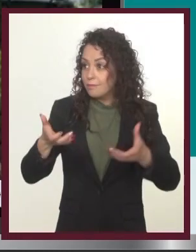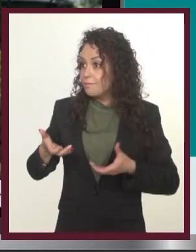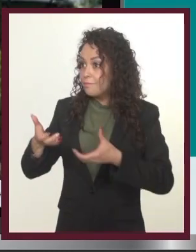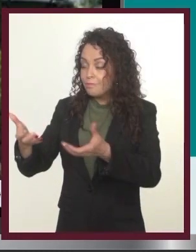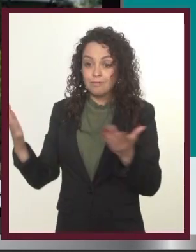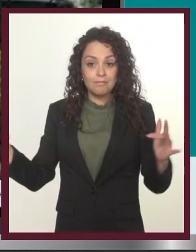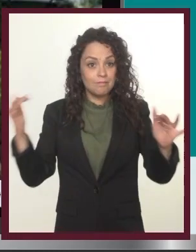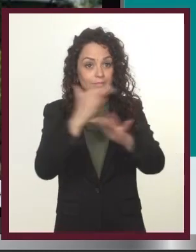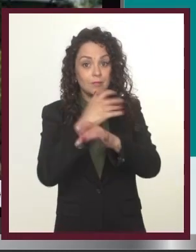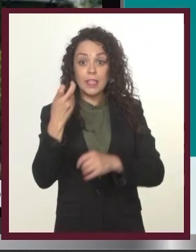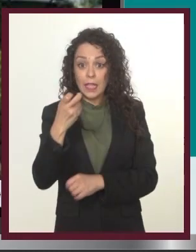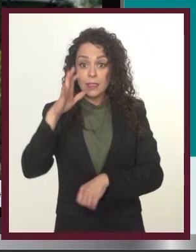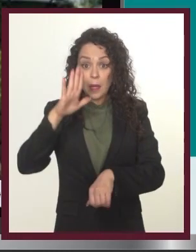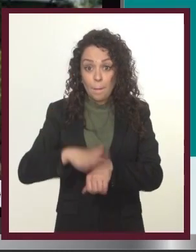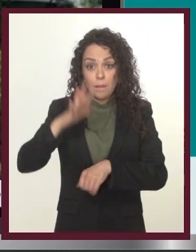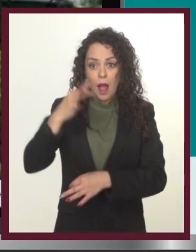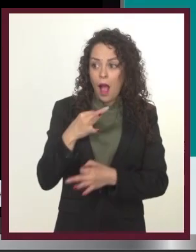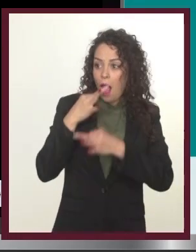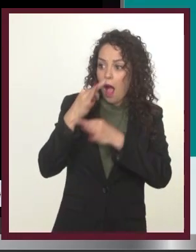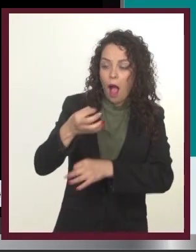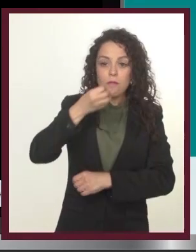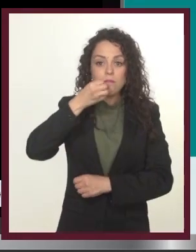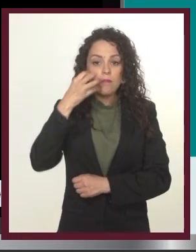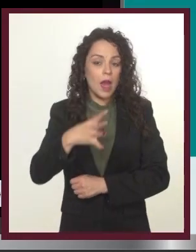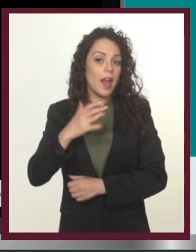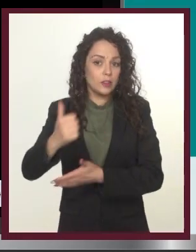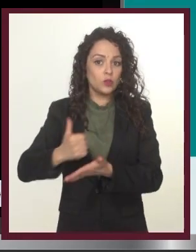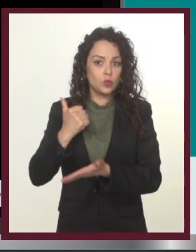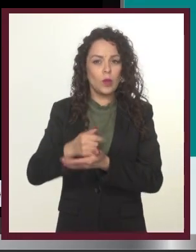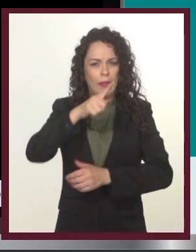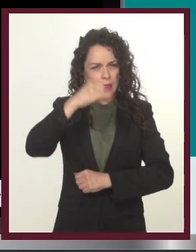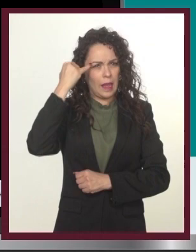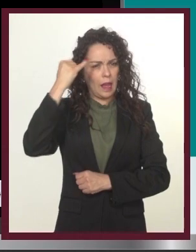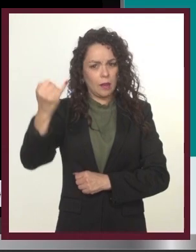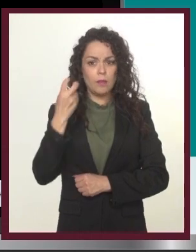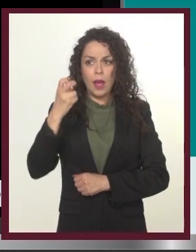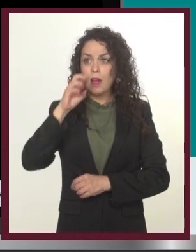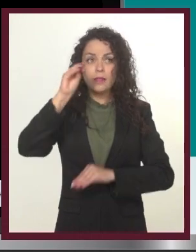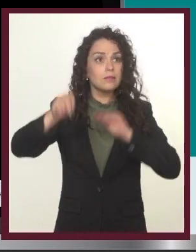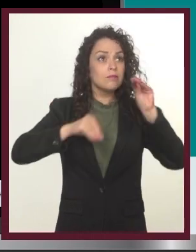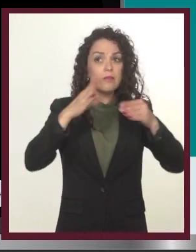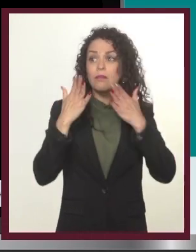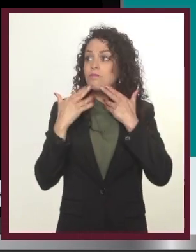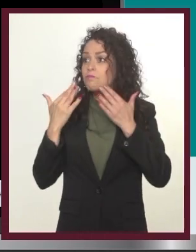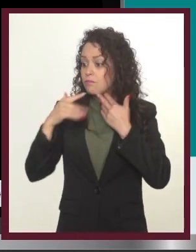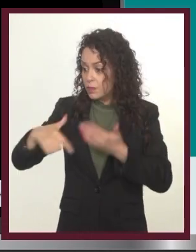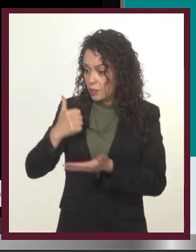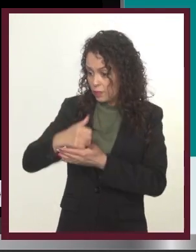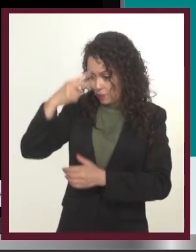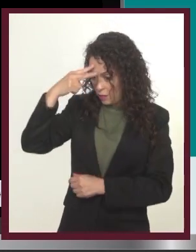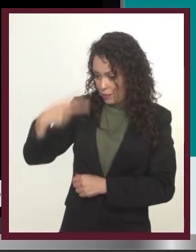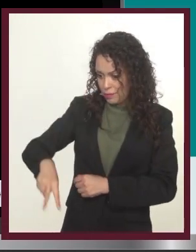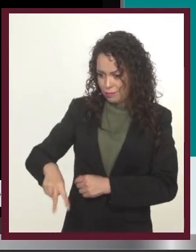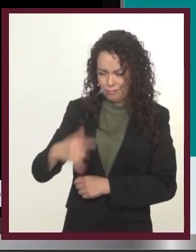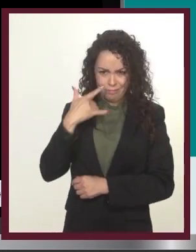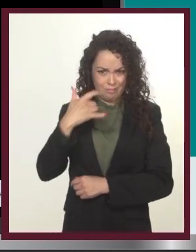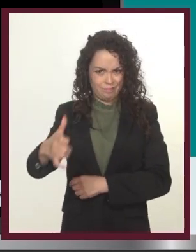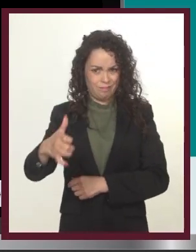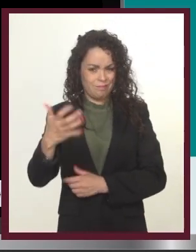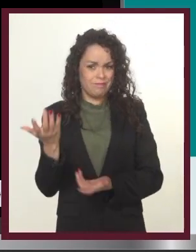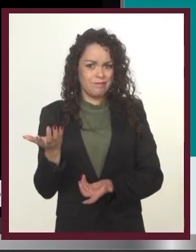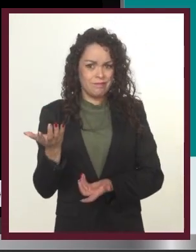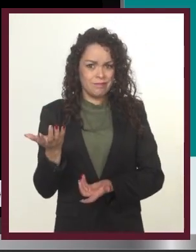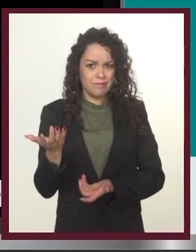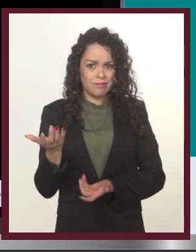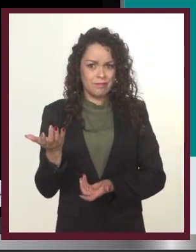públicos, y es lo más atractivo de las ciudades. Porque imaginémonos la Ciudad de México sin todos estos espacios, pues caray, ¿qué sería?